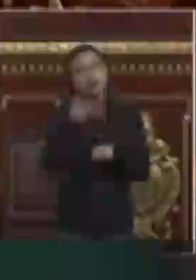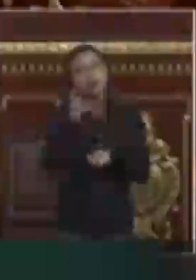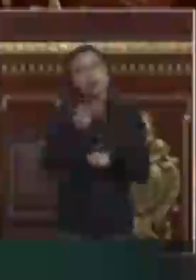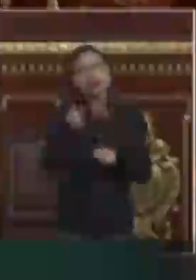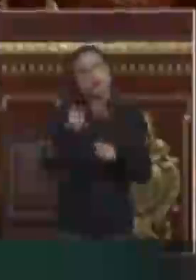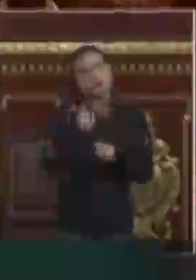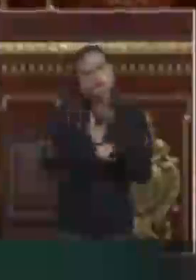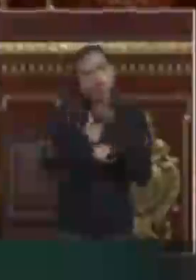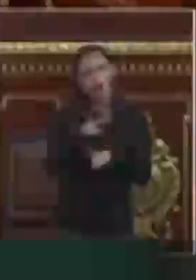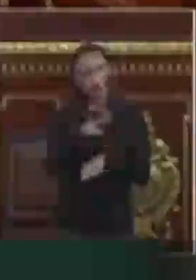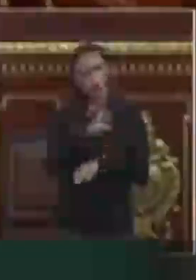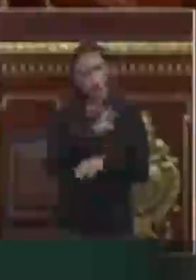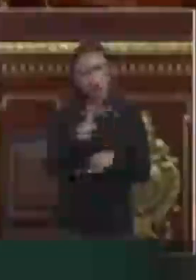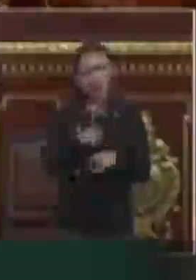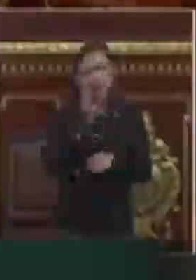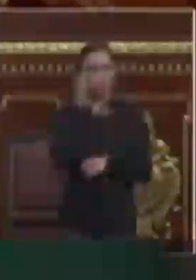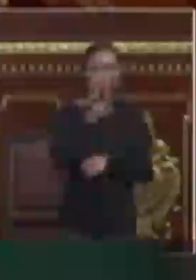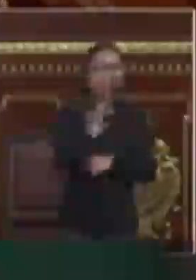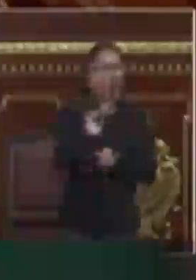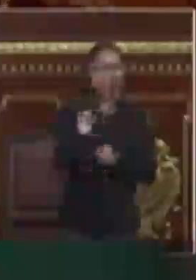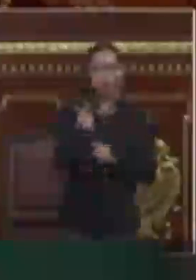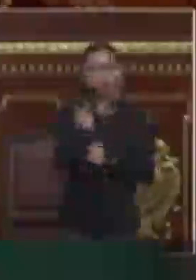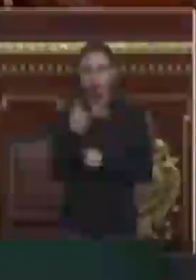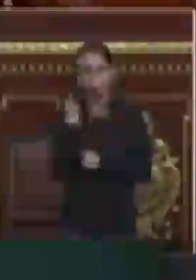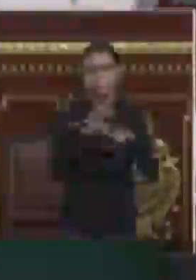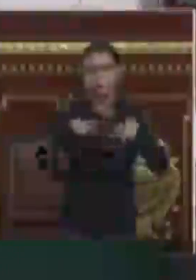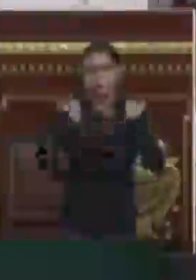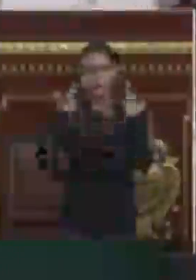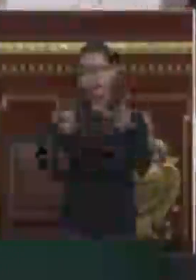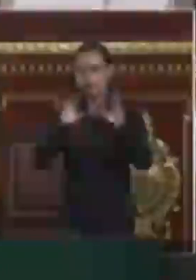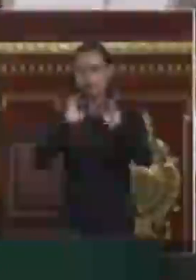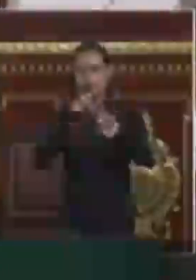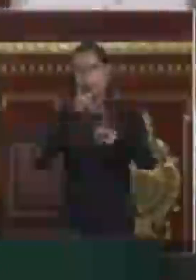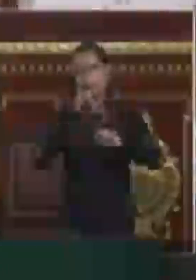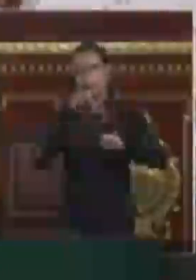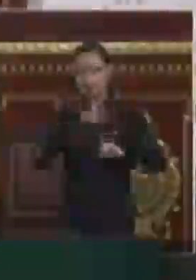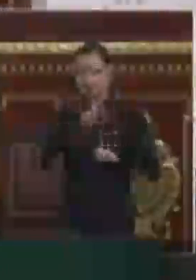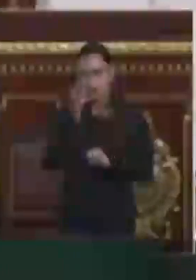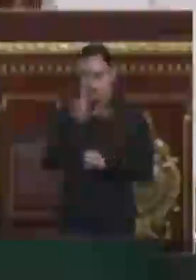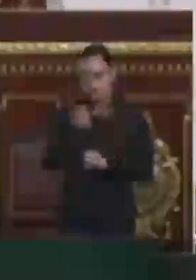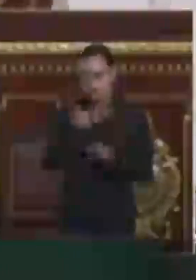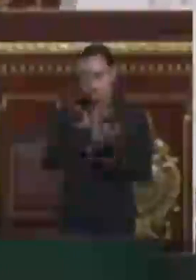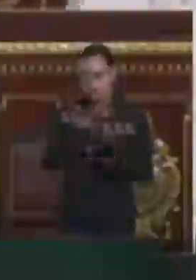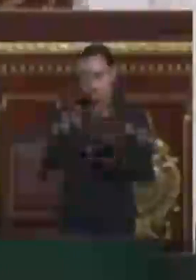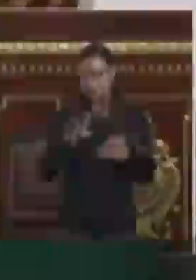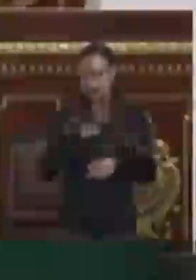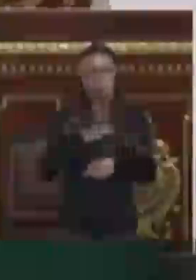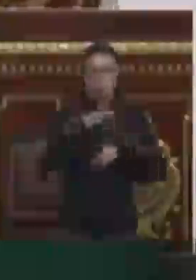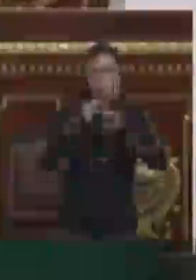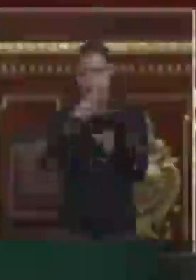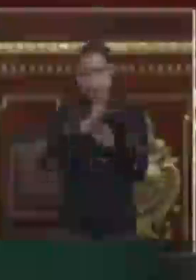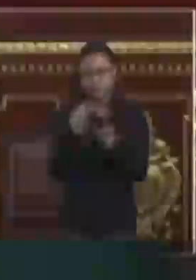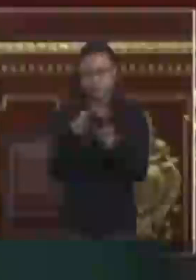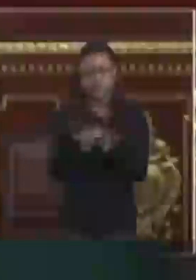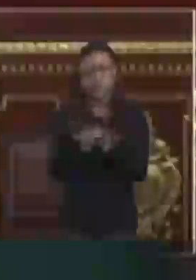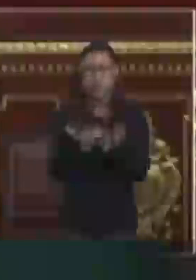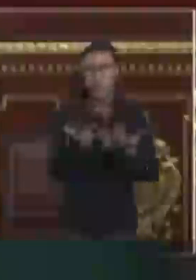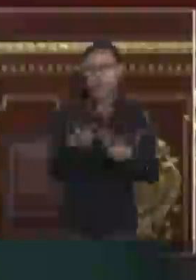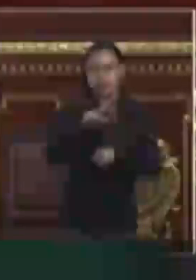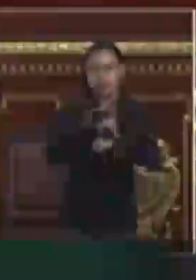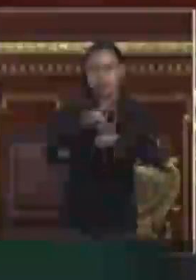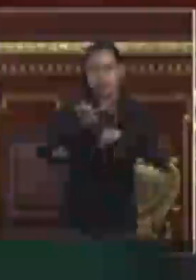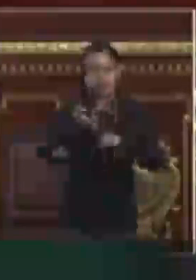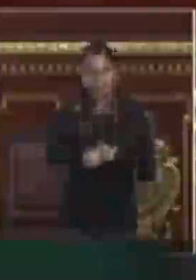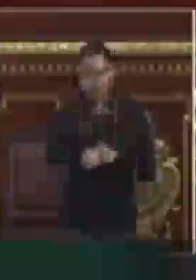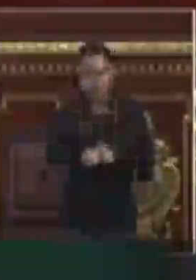esterilización de animales en sus demarcaciones y rindan un informe sobre el ejercicio del presupuesto en la materia. Señaló que cada alcaldía debe destinar